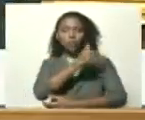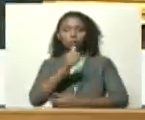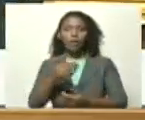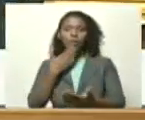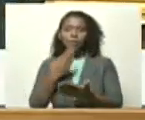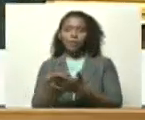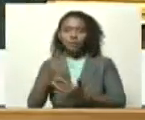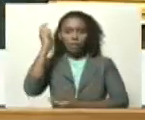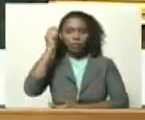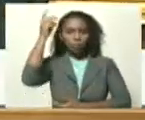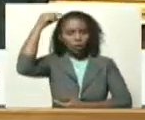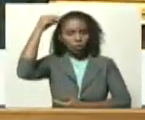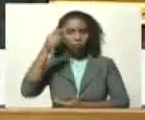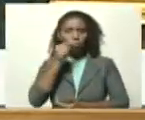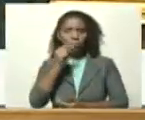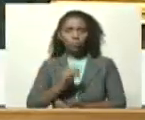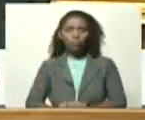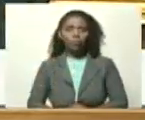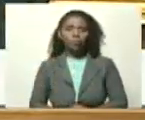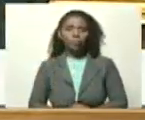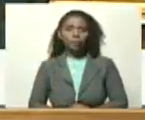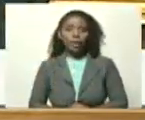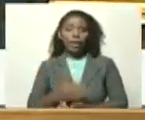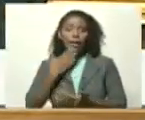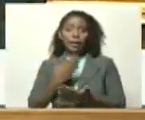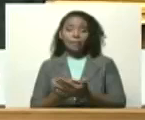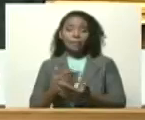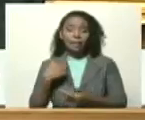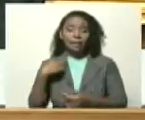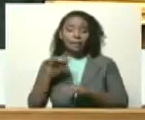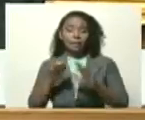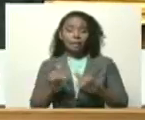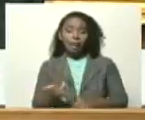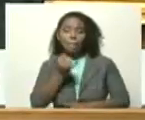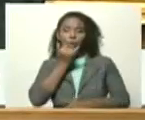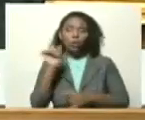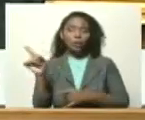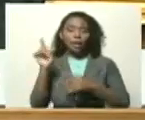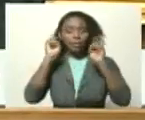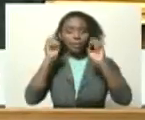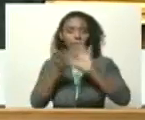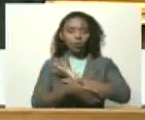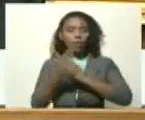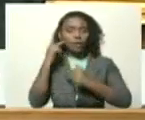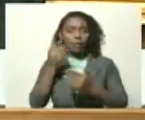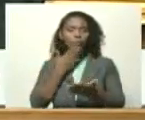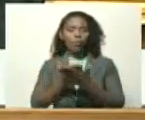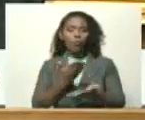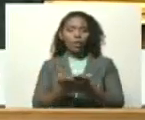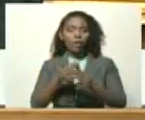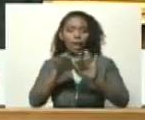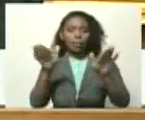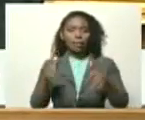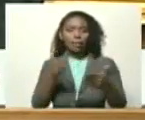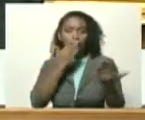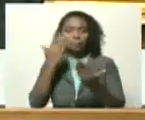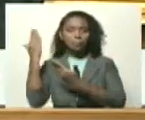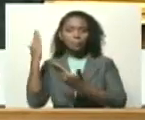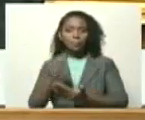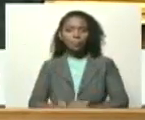diputado. Ciudadana secretaria accidental, en consideración las propuestas en mesa.